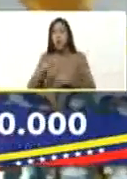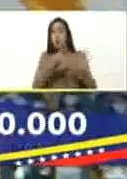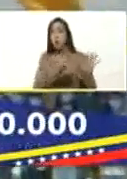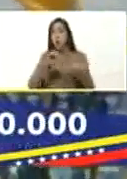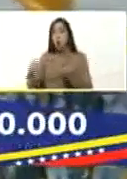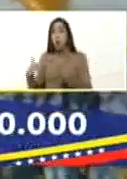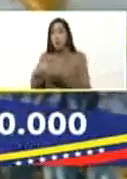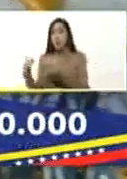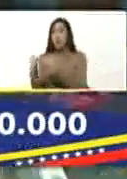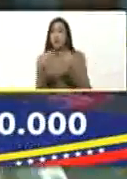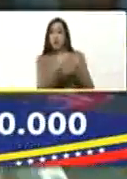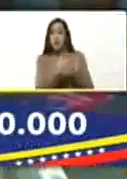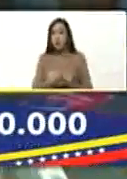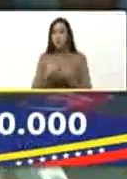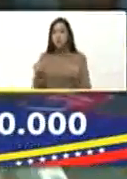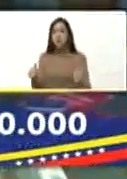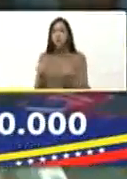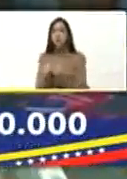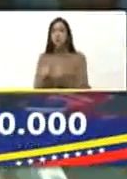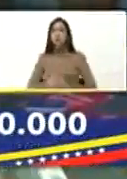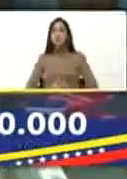3.800.000 viviendas a su lado.